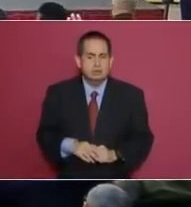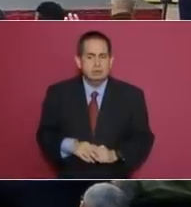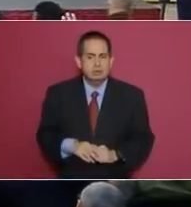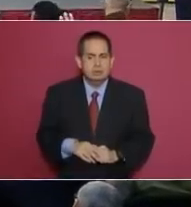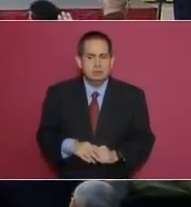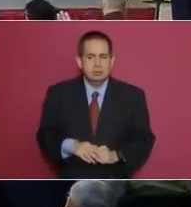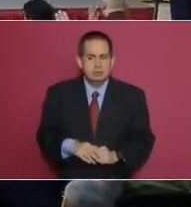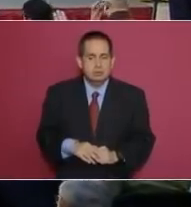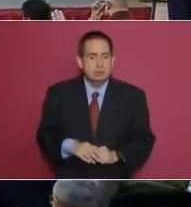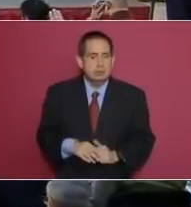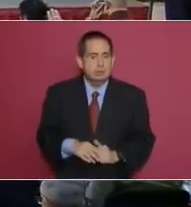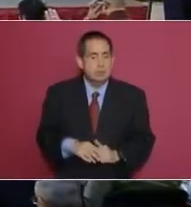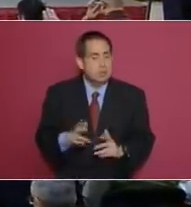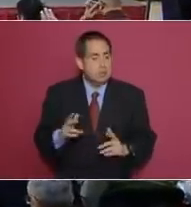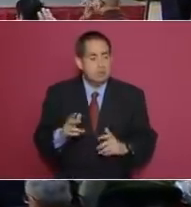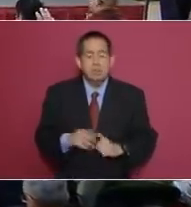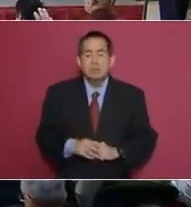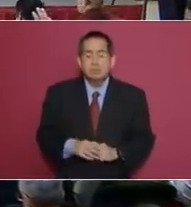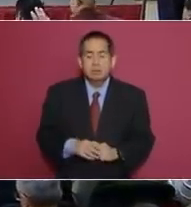Estamos